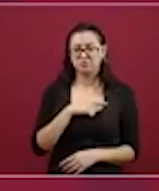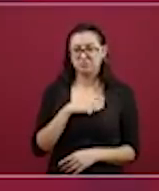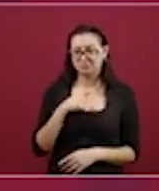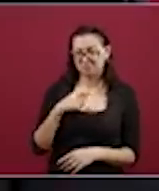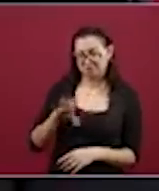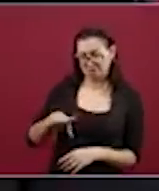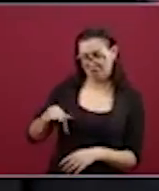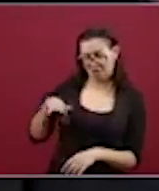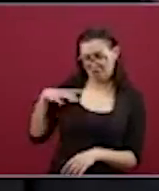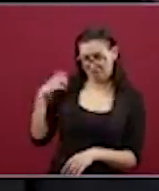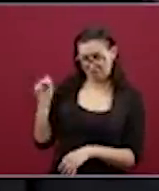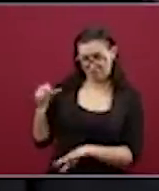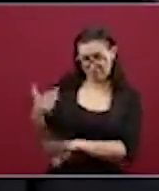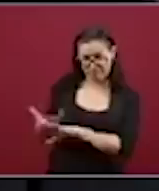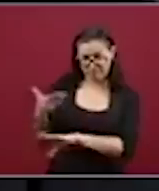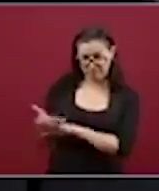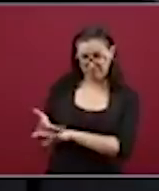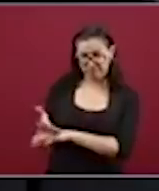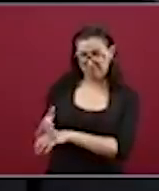represores,